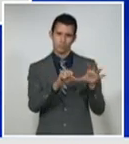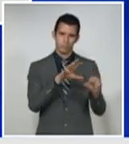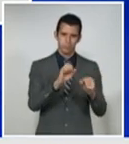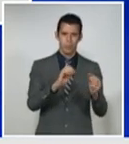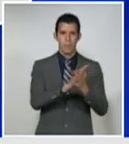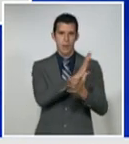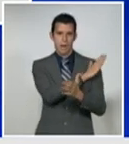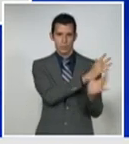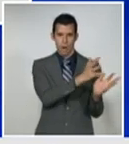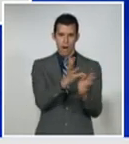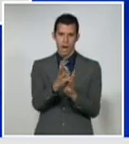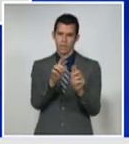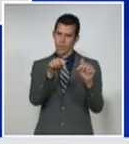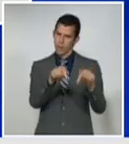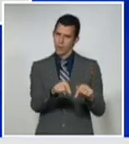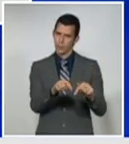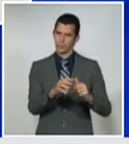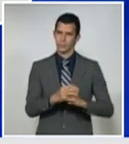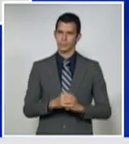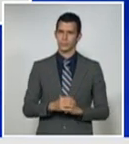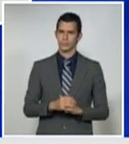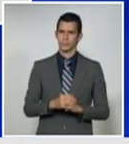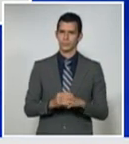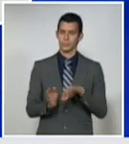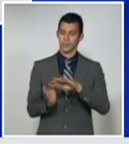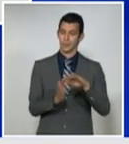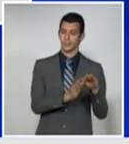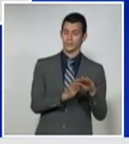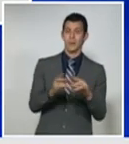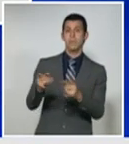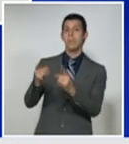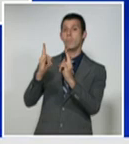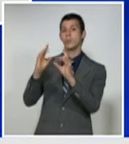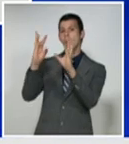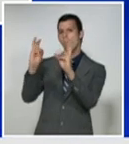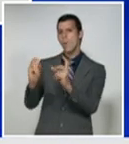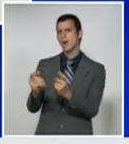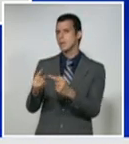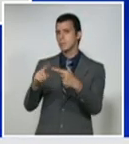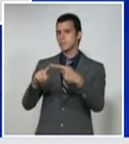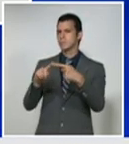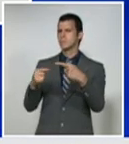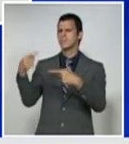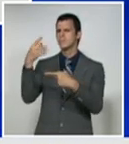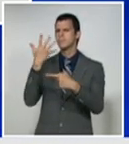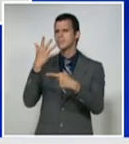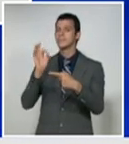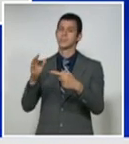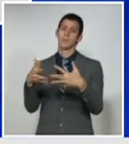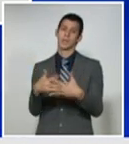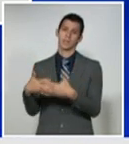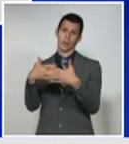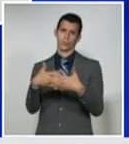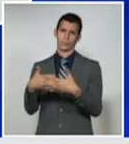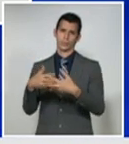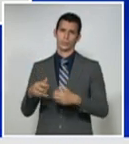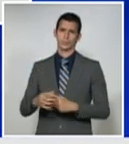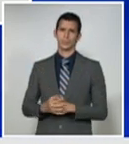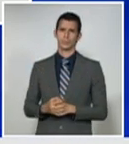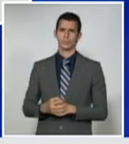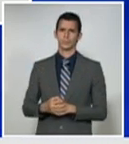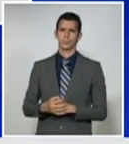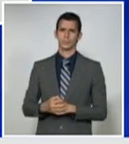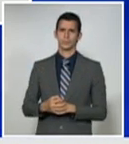lado, mayor número de fallecidos, Estados Unidos de América, que ya acumula más de